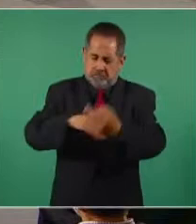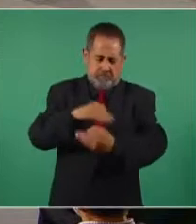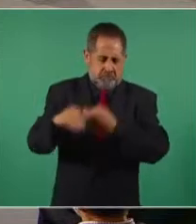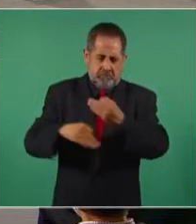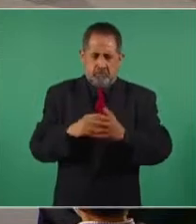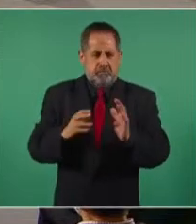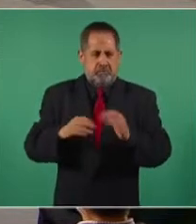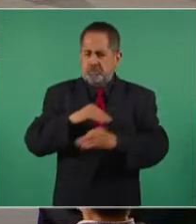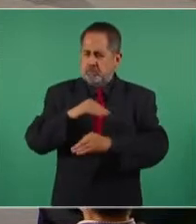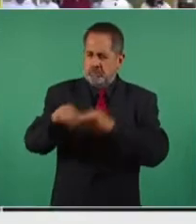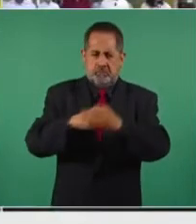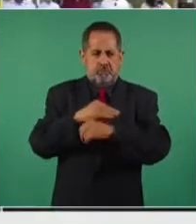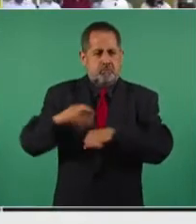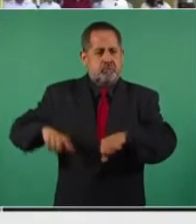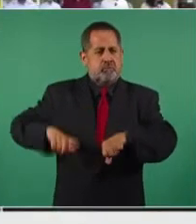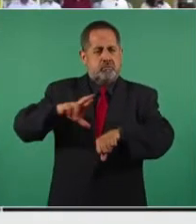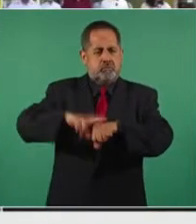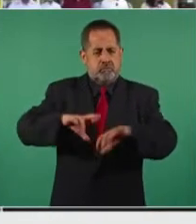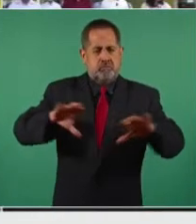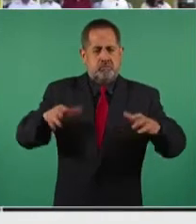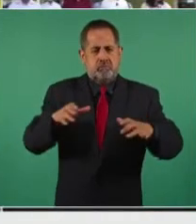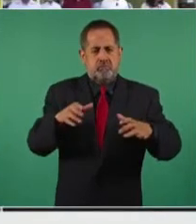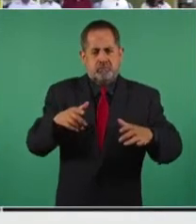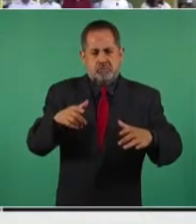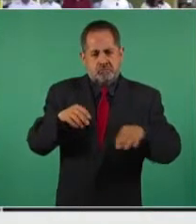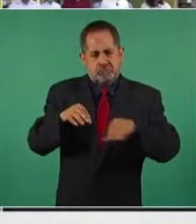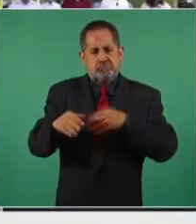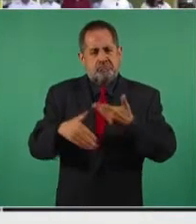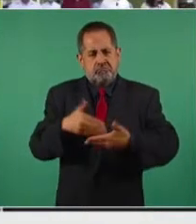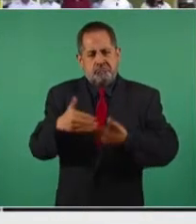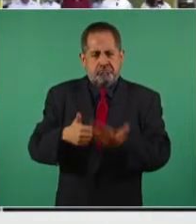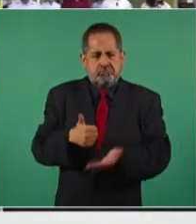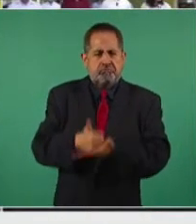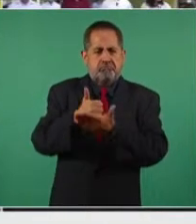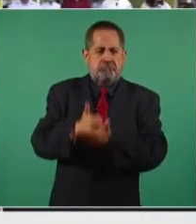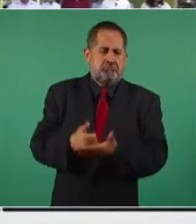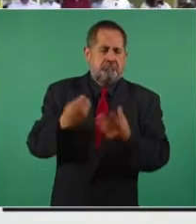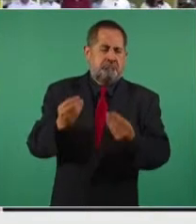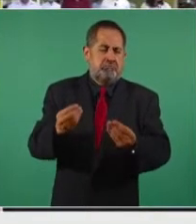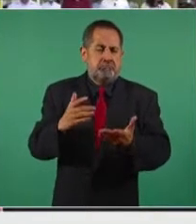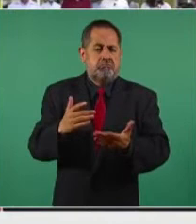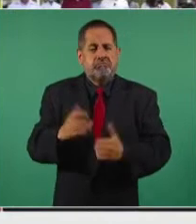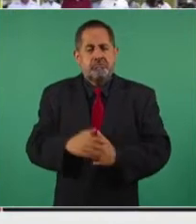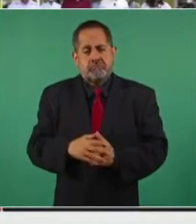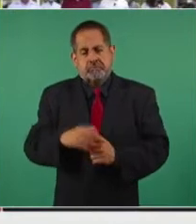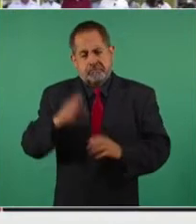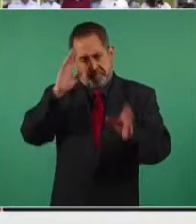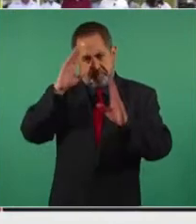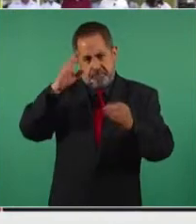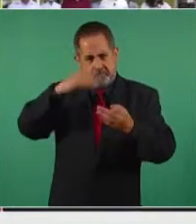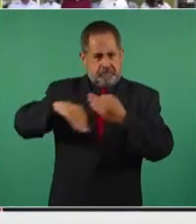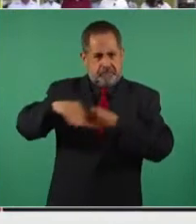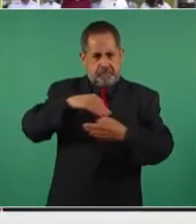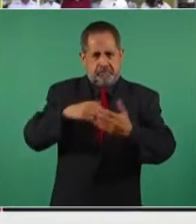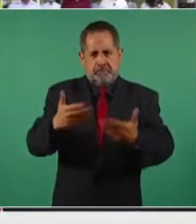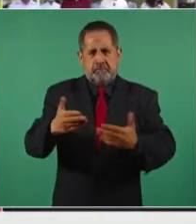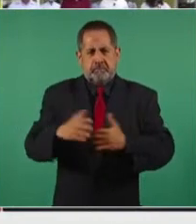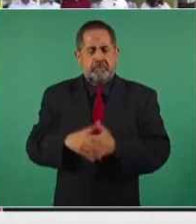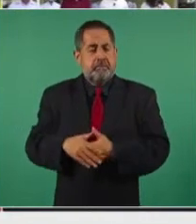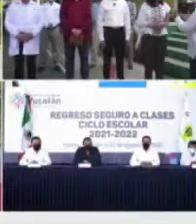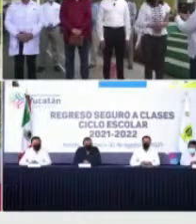los gobernadores están ayudando un saludo también a